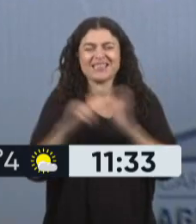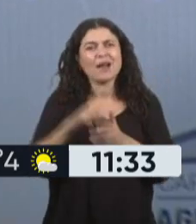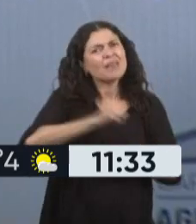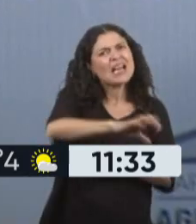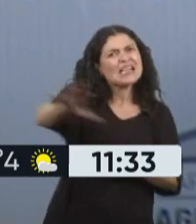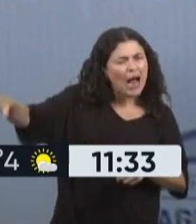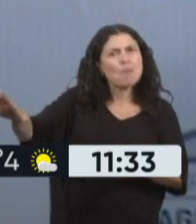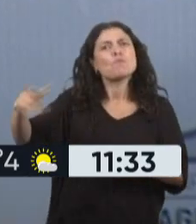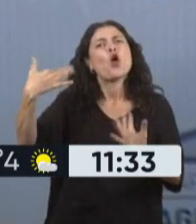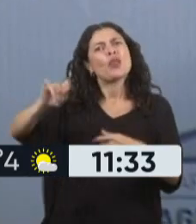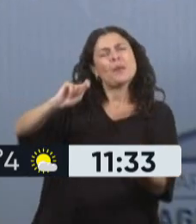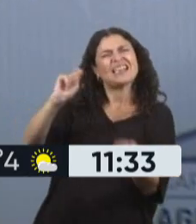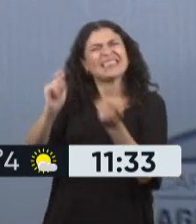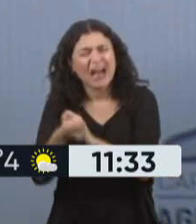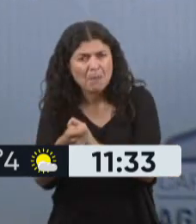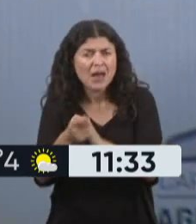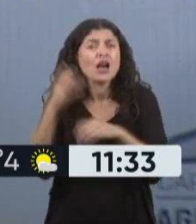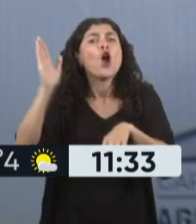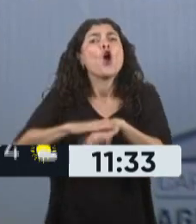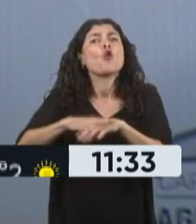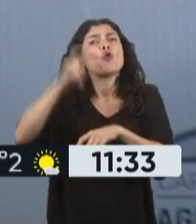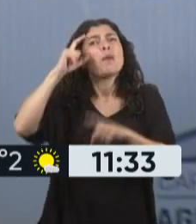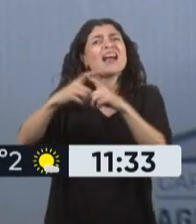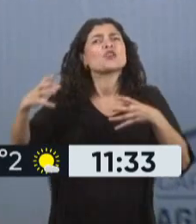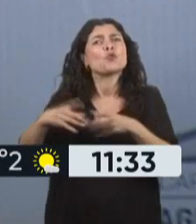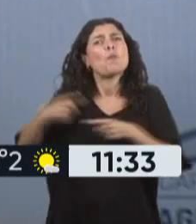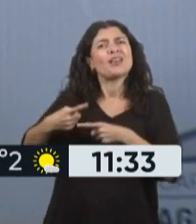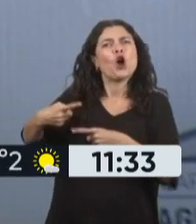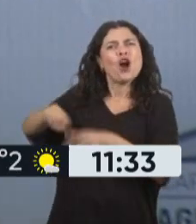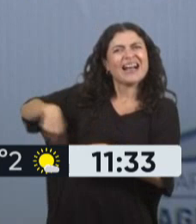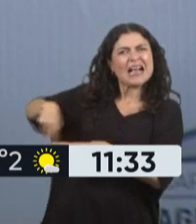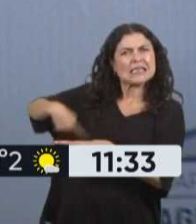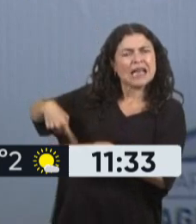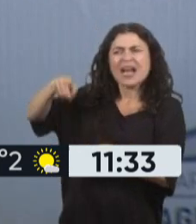modelo de la casta arruinó a más de 5 generaciones con sus intervenciones ridículas.